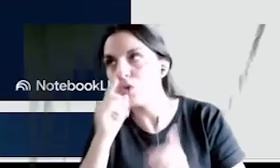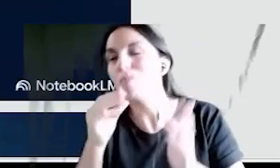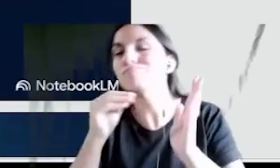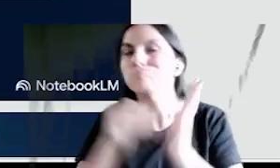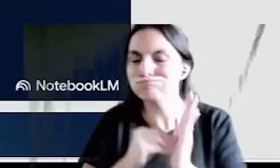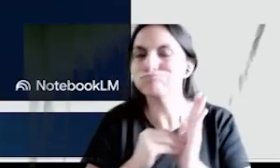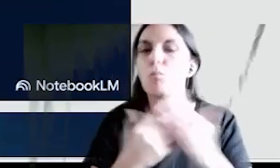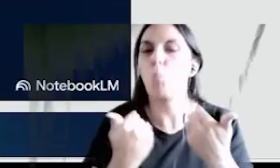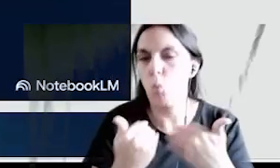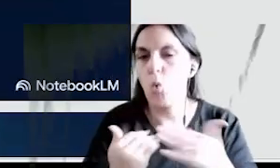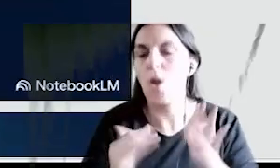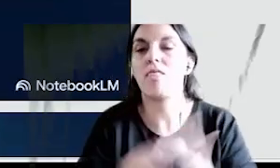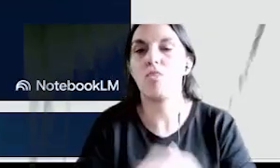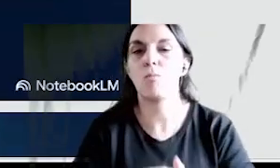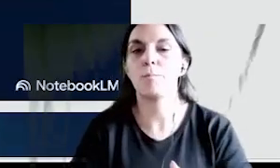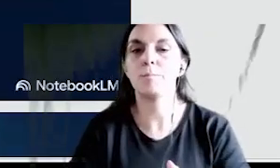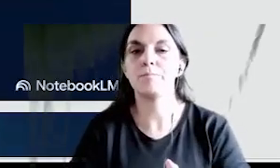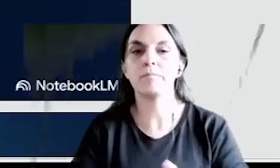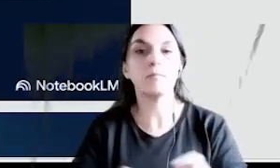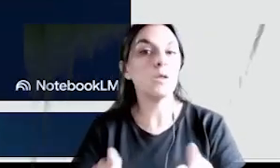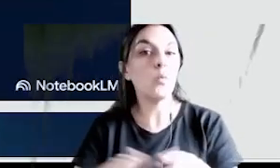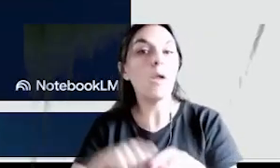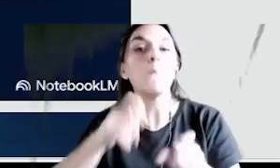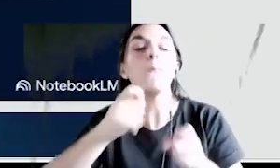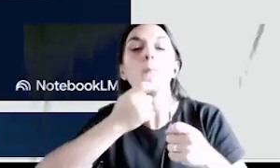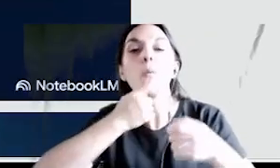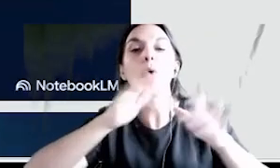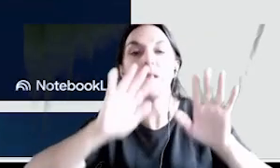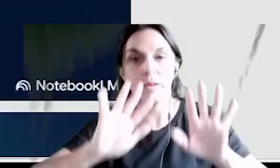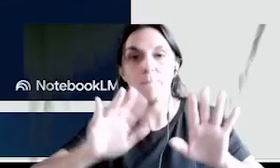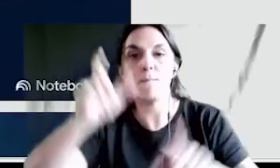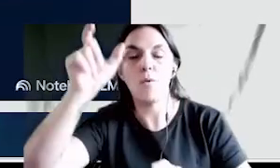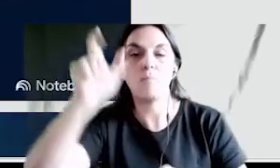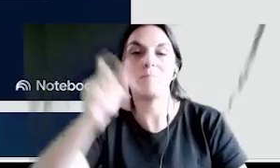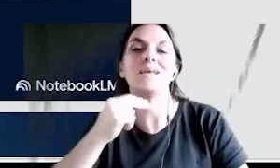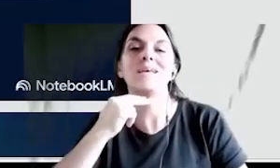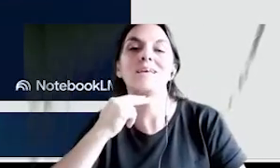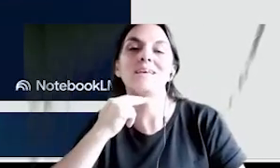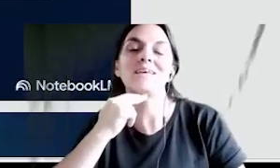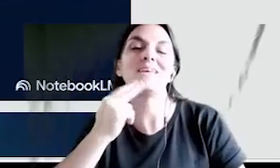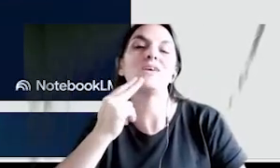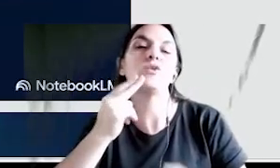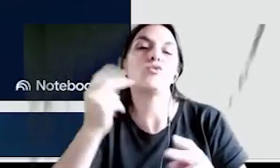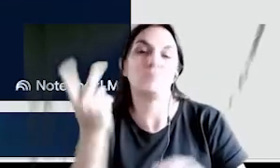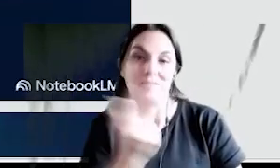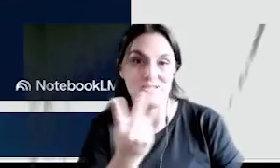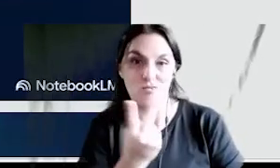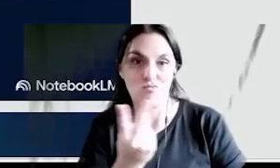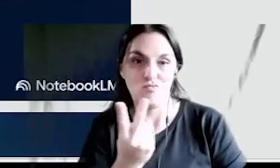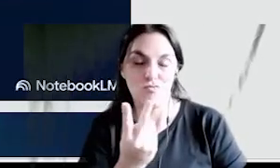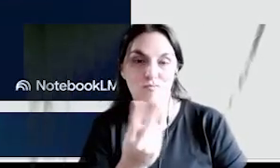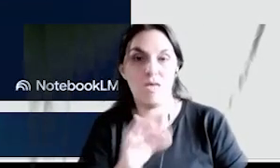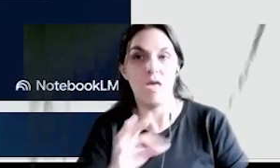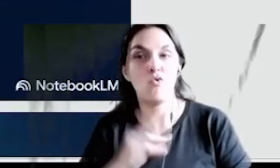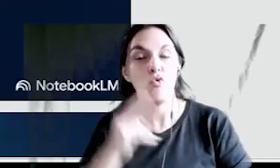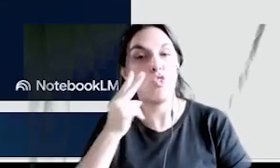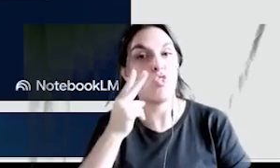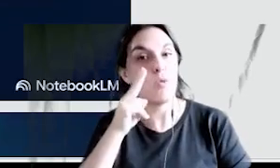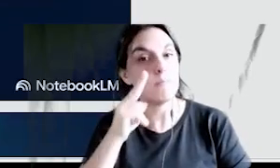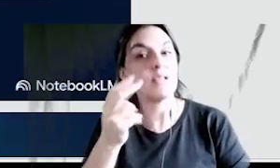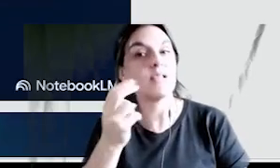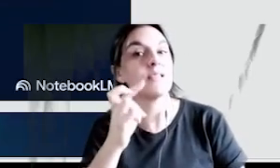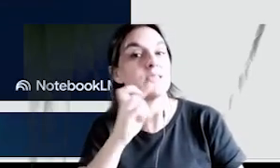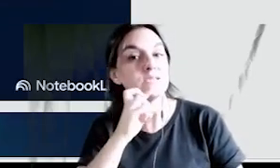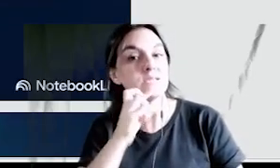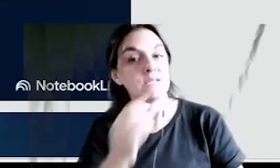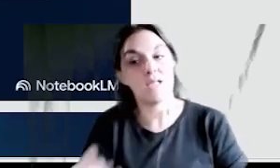familia. Lo mismo van a hacer aquellos hijastros. Antes del 2017, la